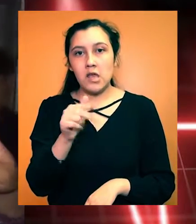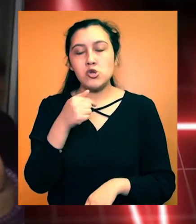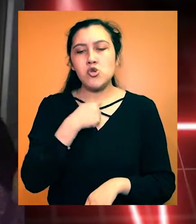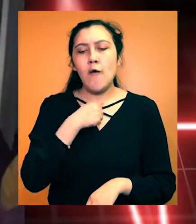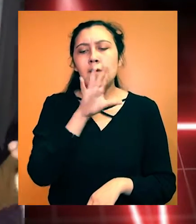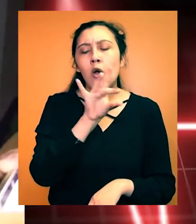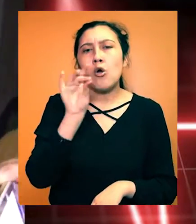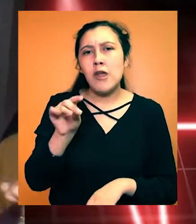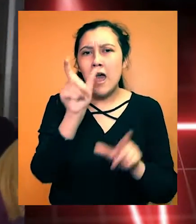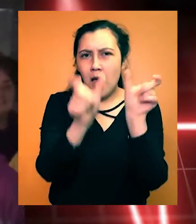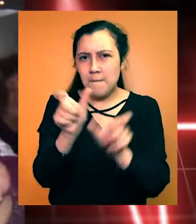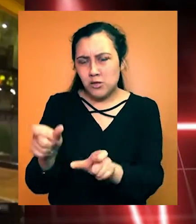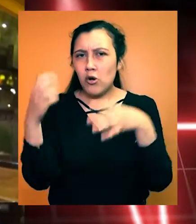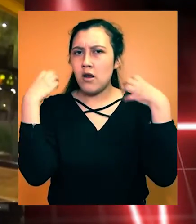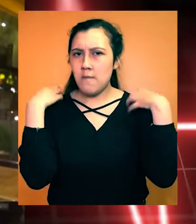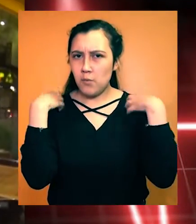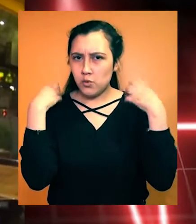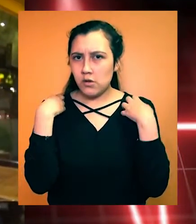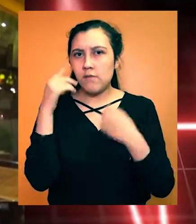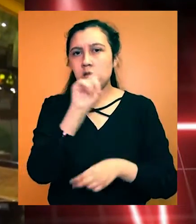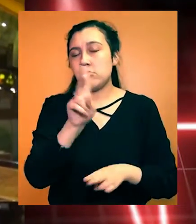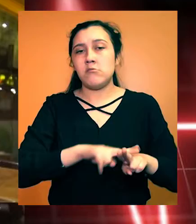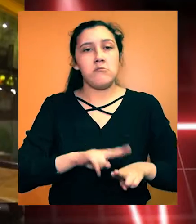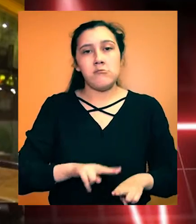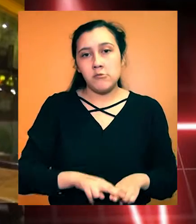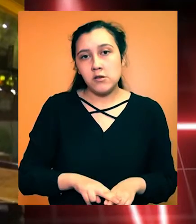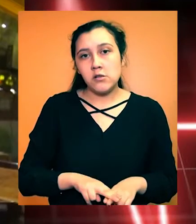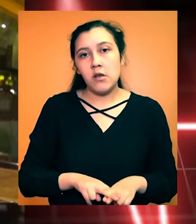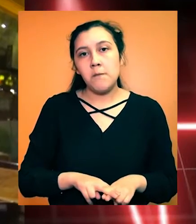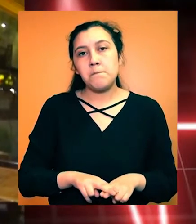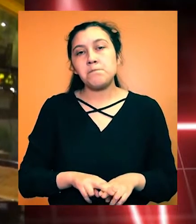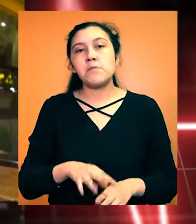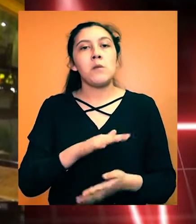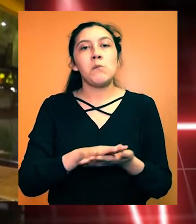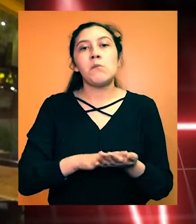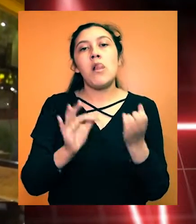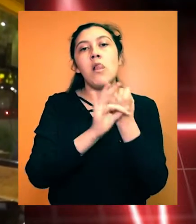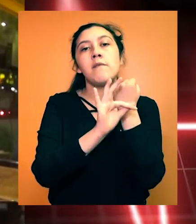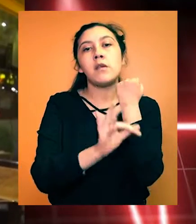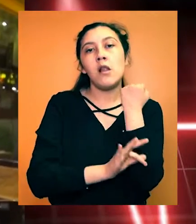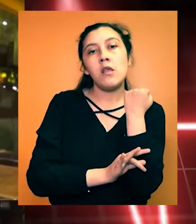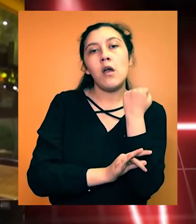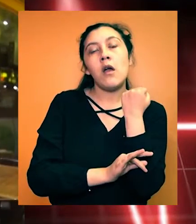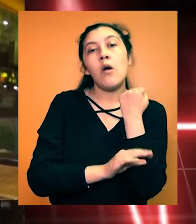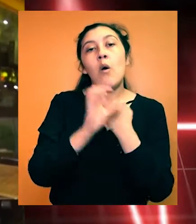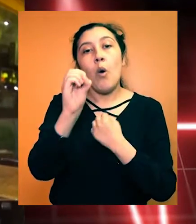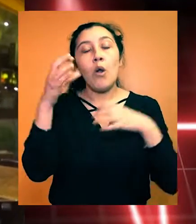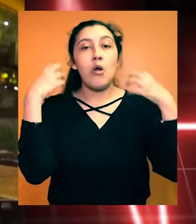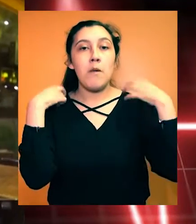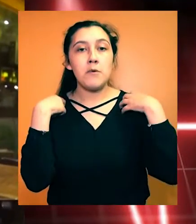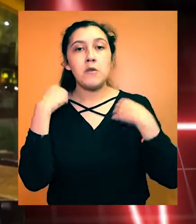los responsables. Si es posible querellarme contra la fiscalía o contra autoridades, no me importa, lo voy a